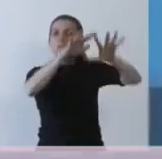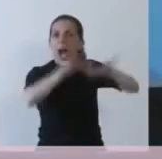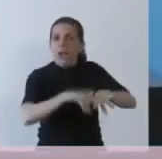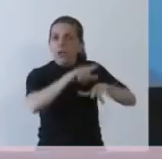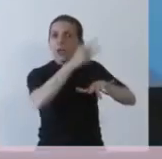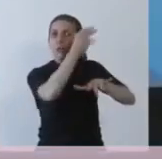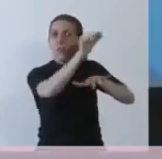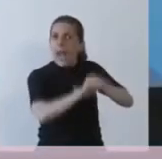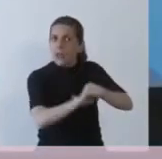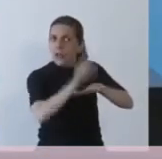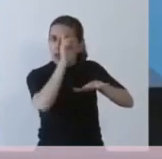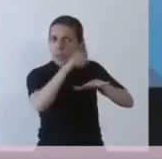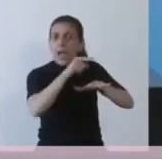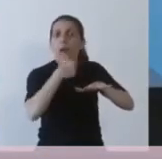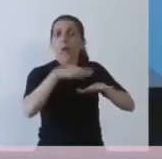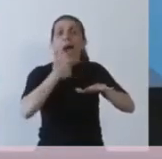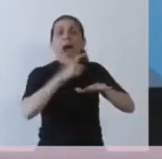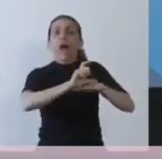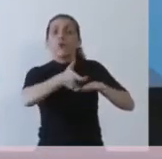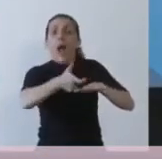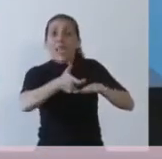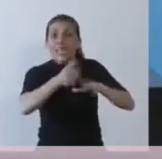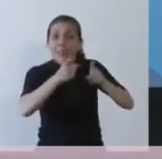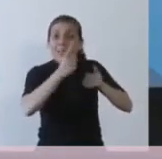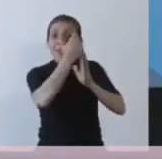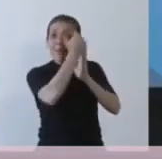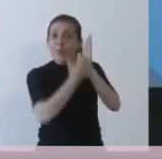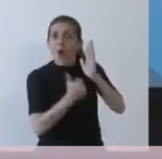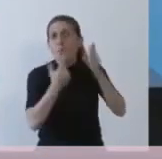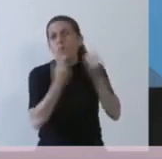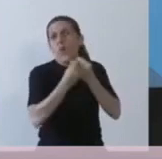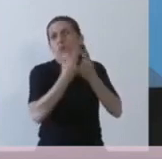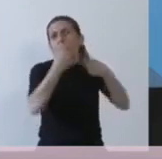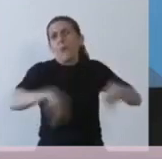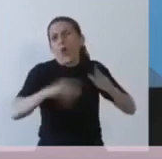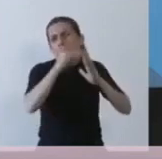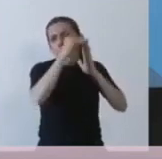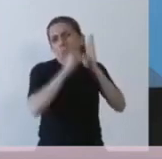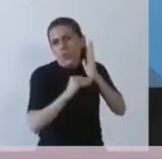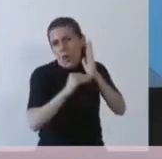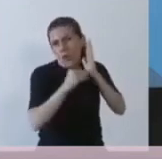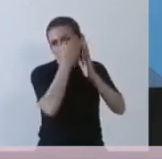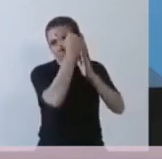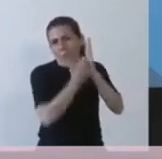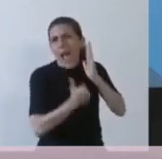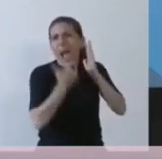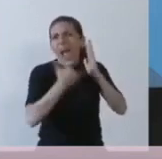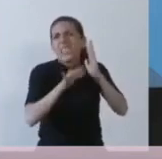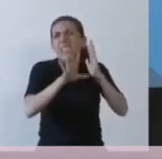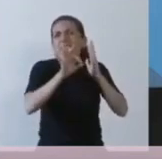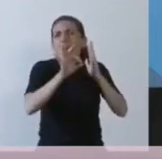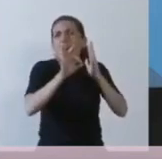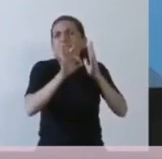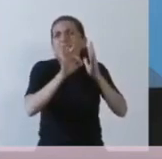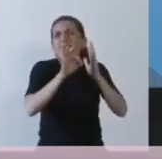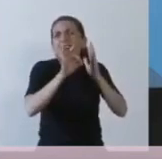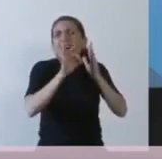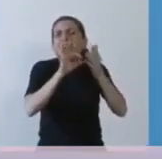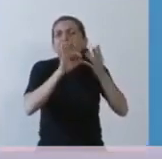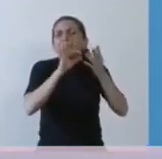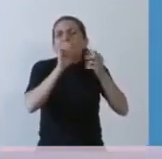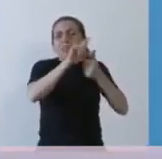Próximamente el listado de todos estos productos que son muchos porque están divididos en estas 50 categorías